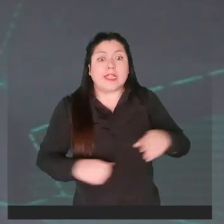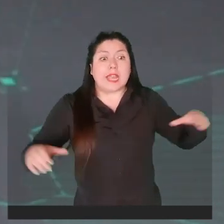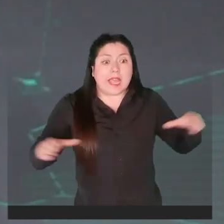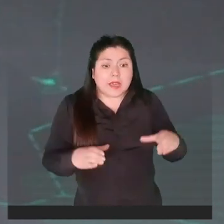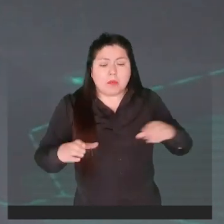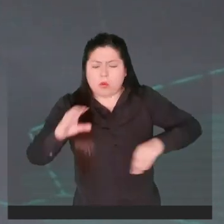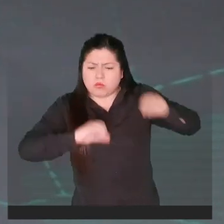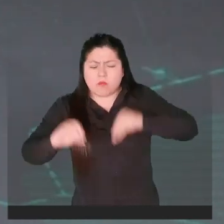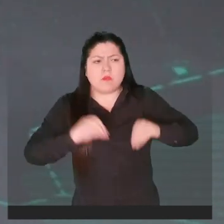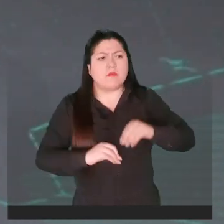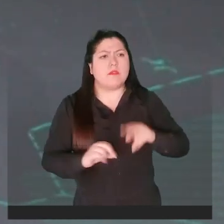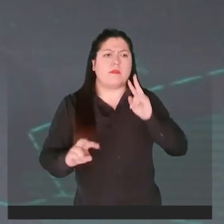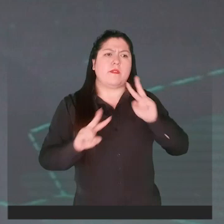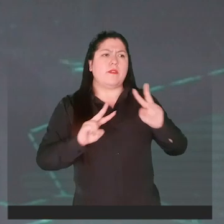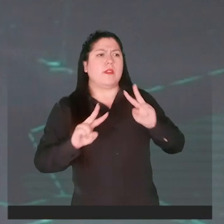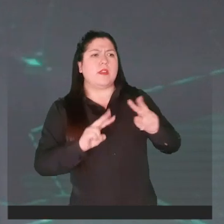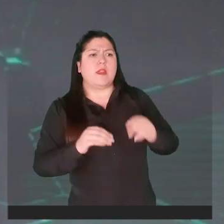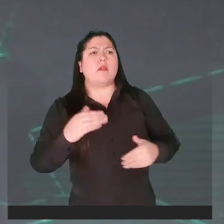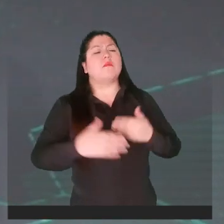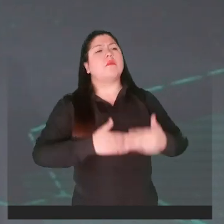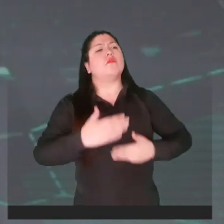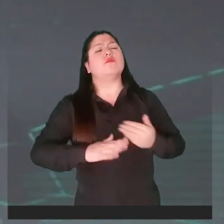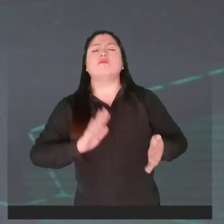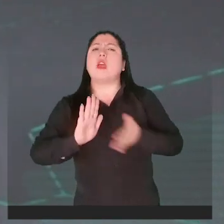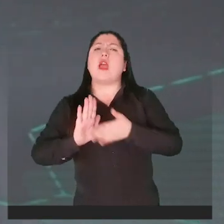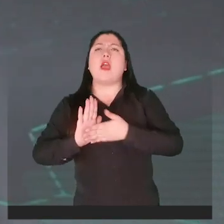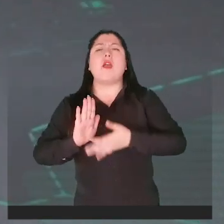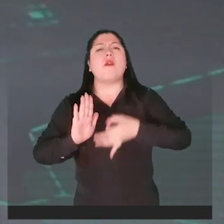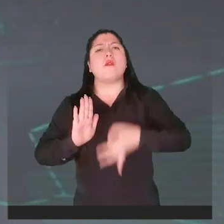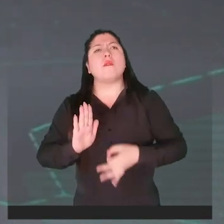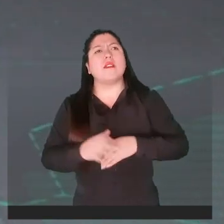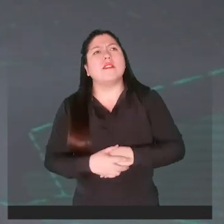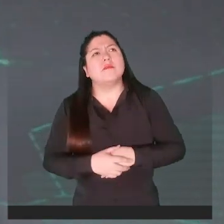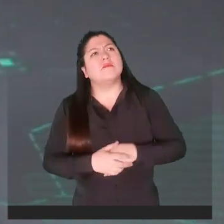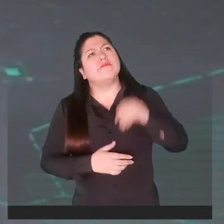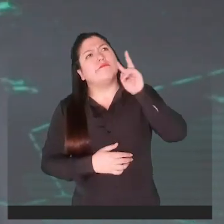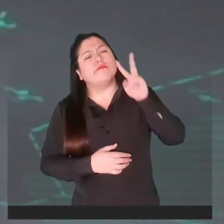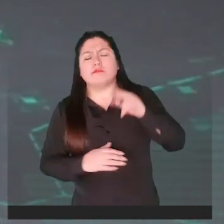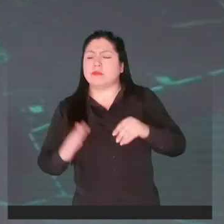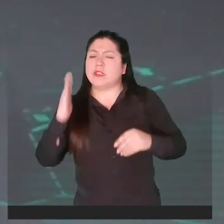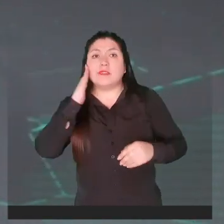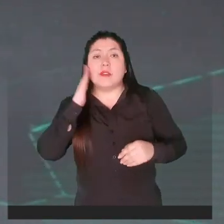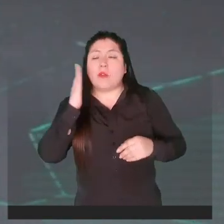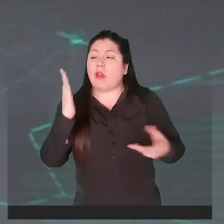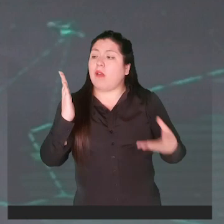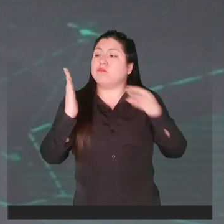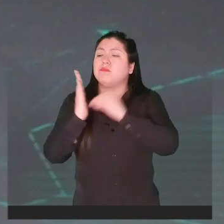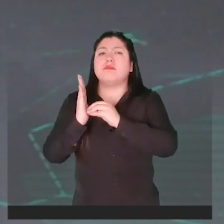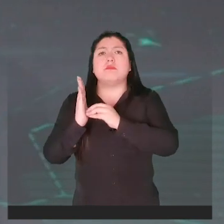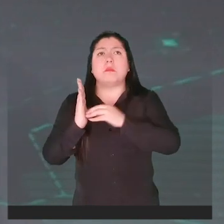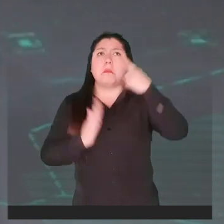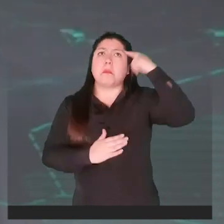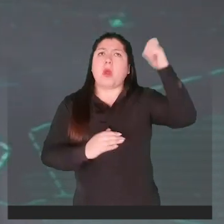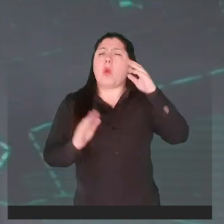cómo quien está al frente de este proceso argumentaba cómo al llevar esta tecnología a los teléfonos móviles